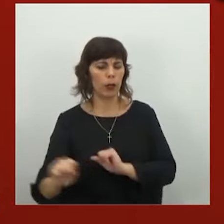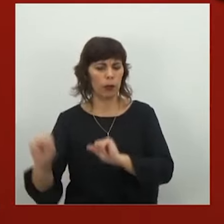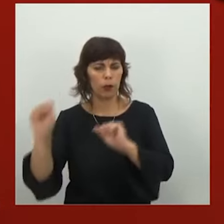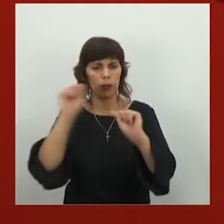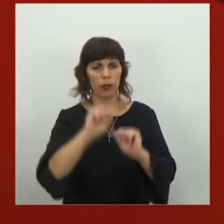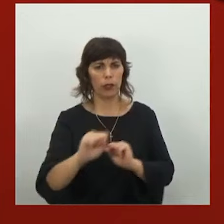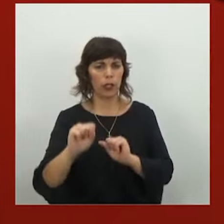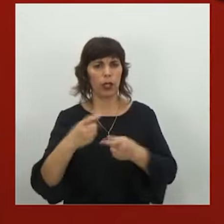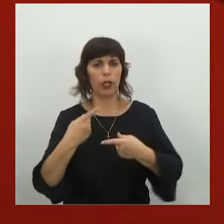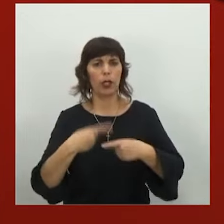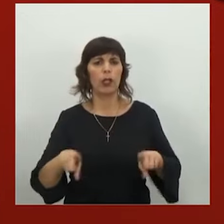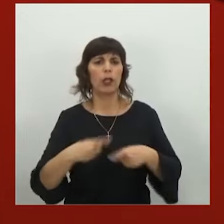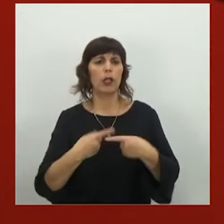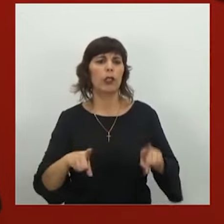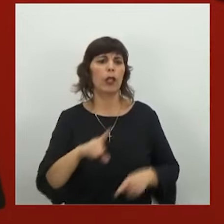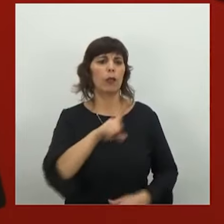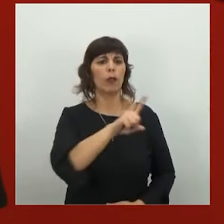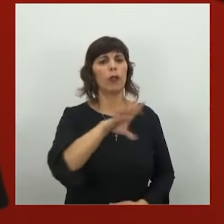dice Salmo